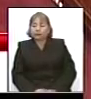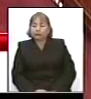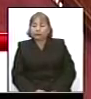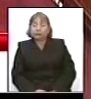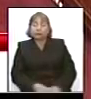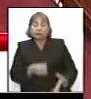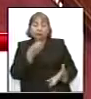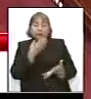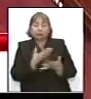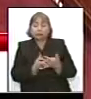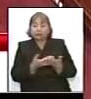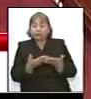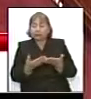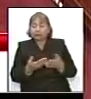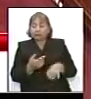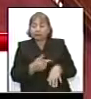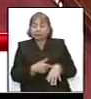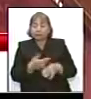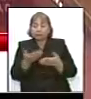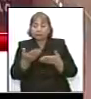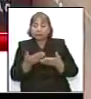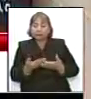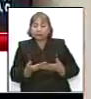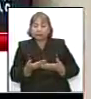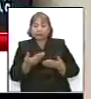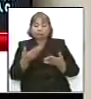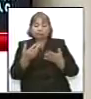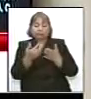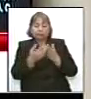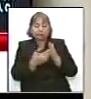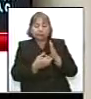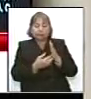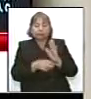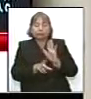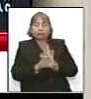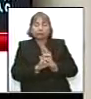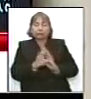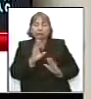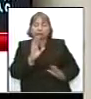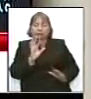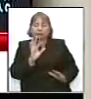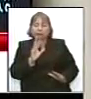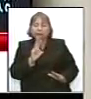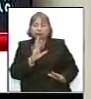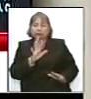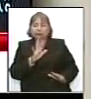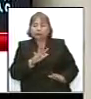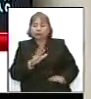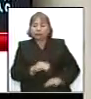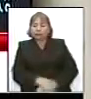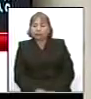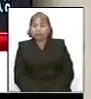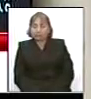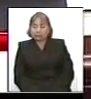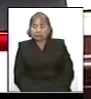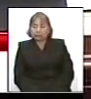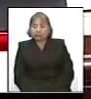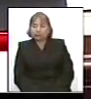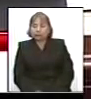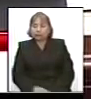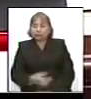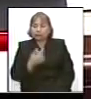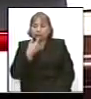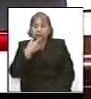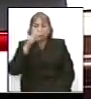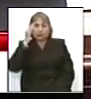Bien, en este momento se viene debatiendo el proyecto de ley 2553 de la Comisión de Cultura. Saluda a